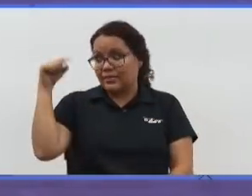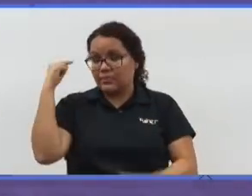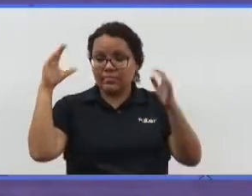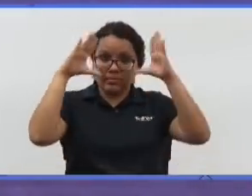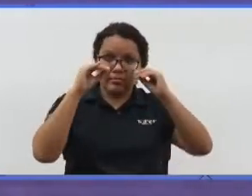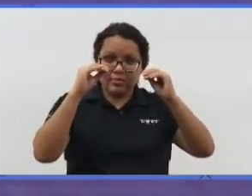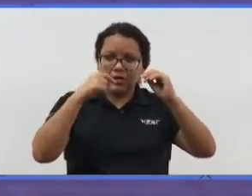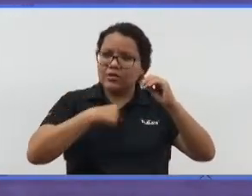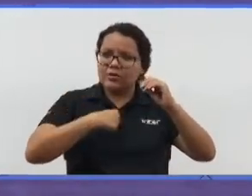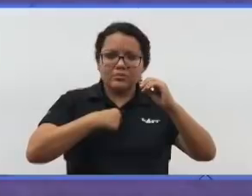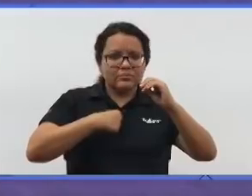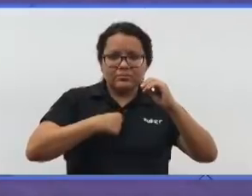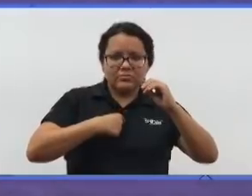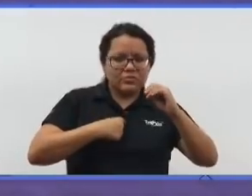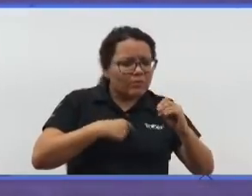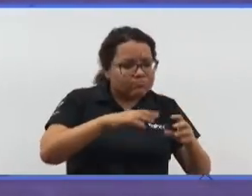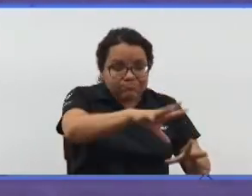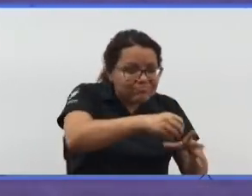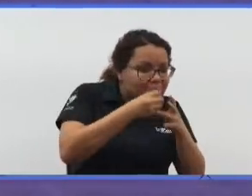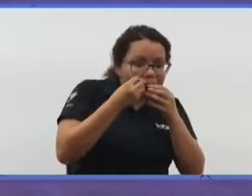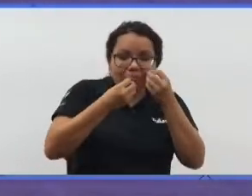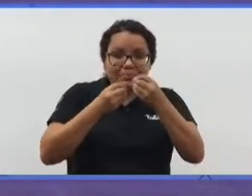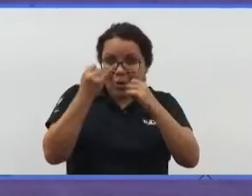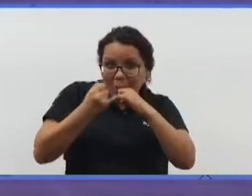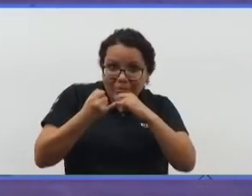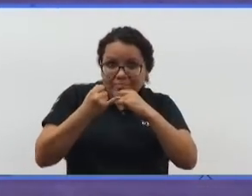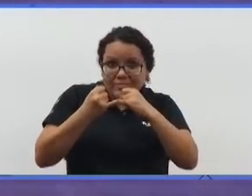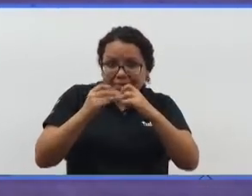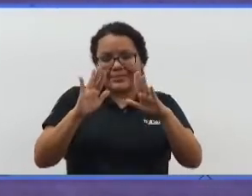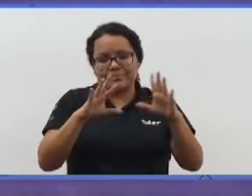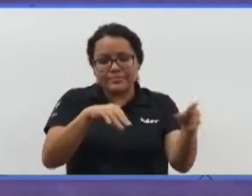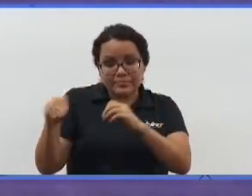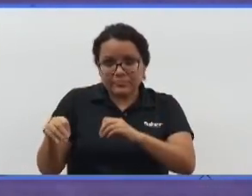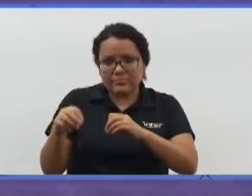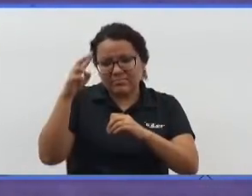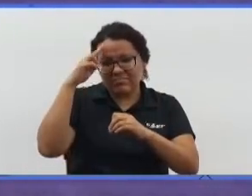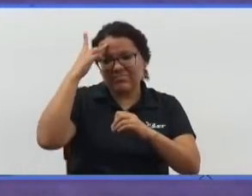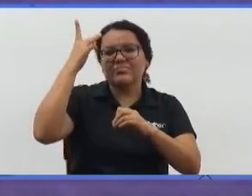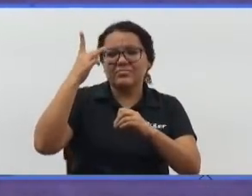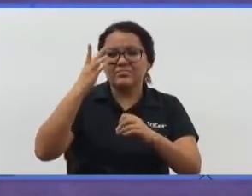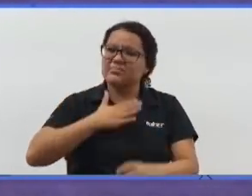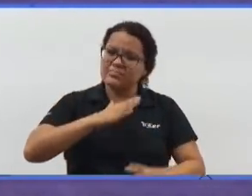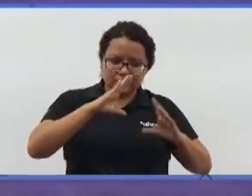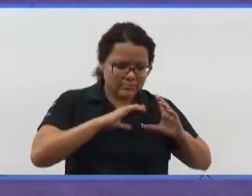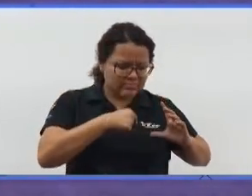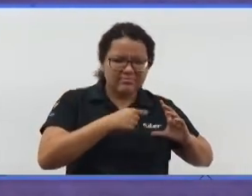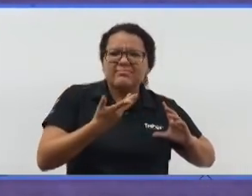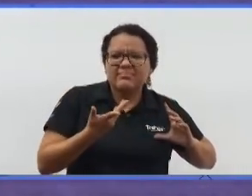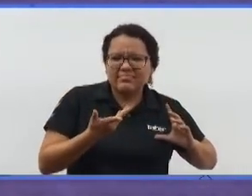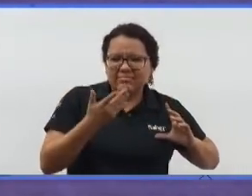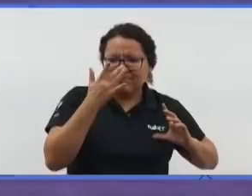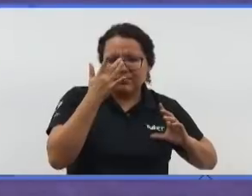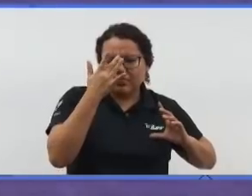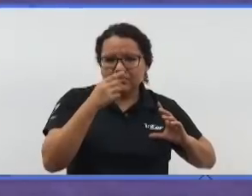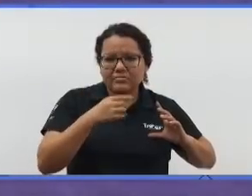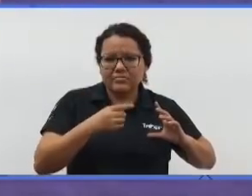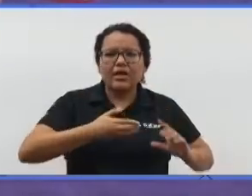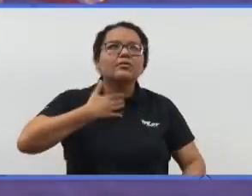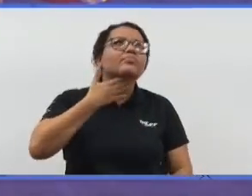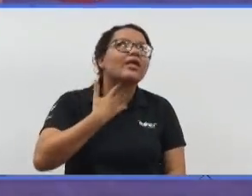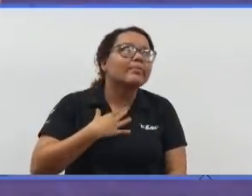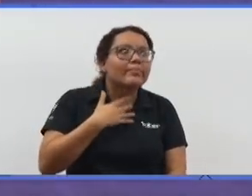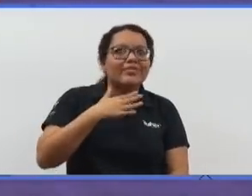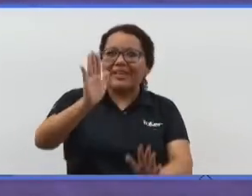noche me eché el último pedazo y mango pero aquí voy que haya mi corazón reflujo dice el